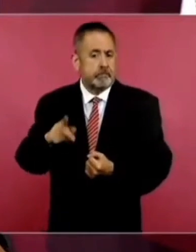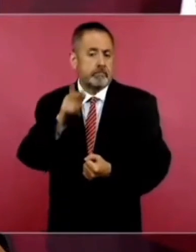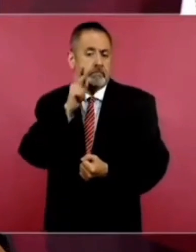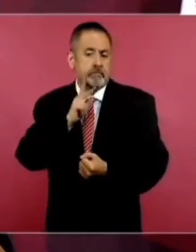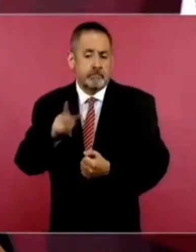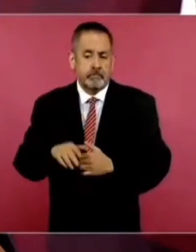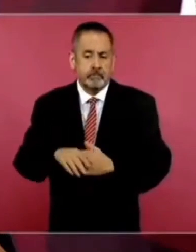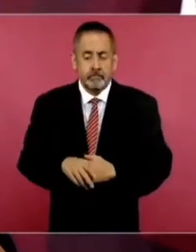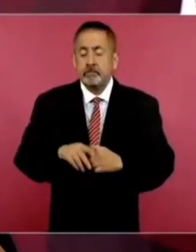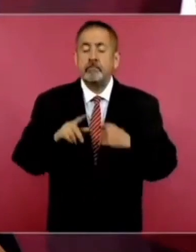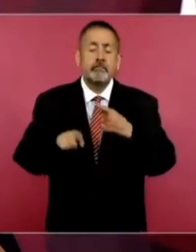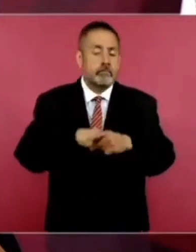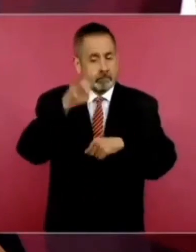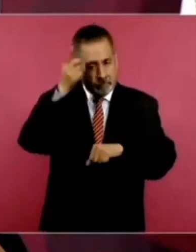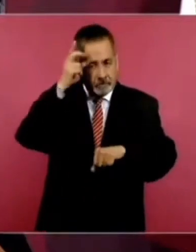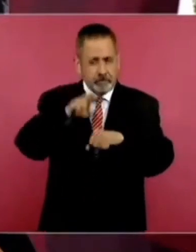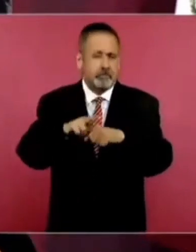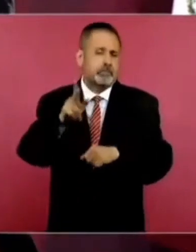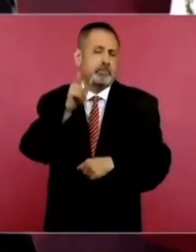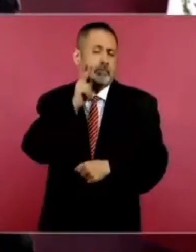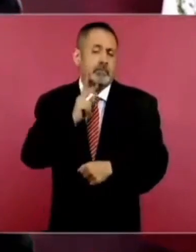Siendo director de Pemex,